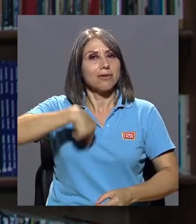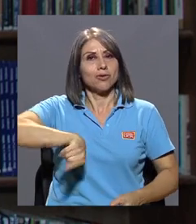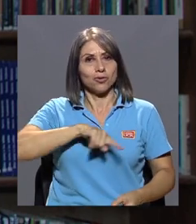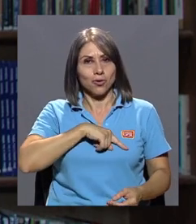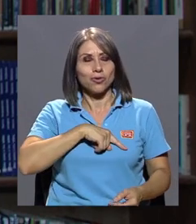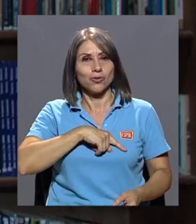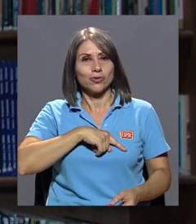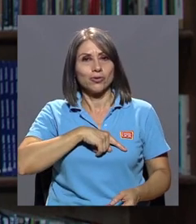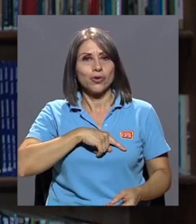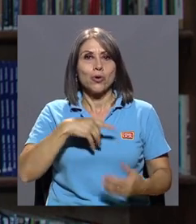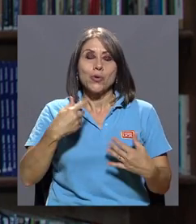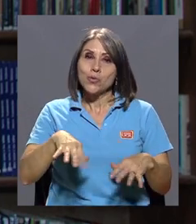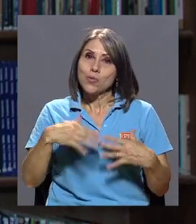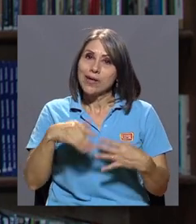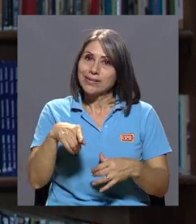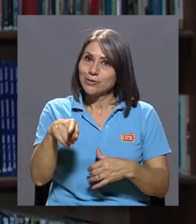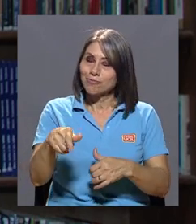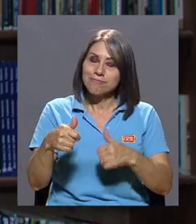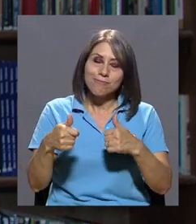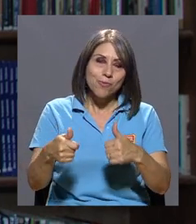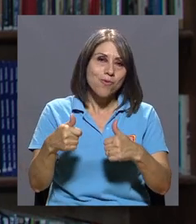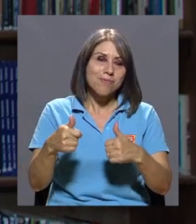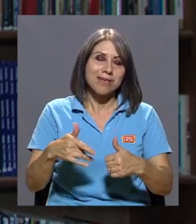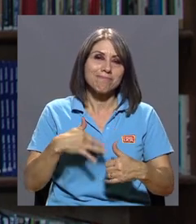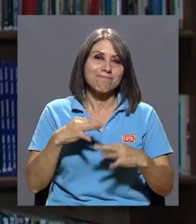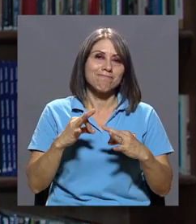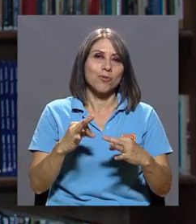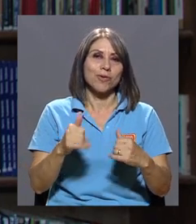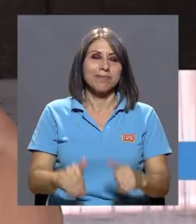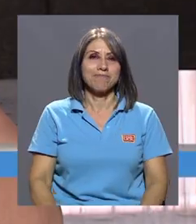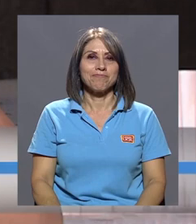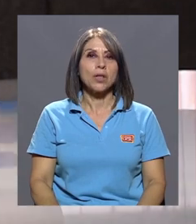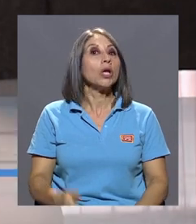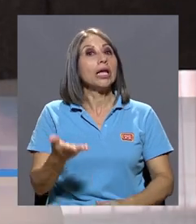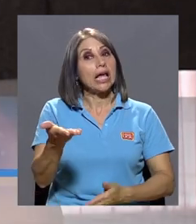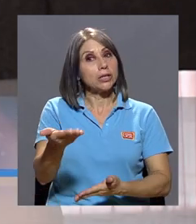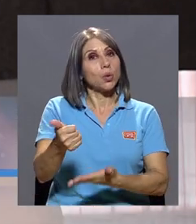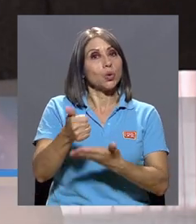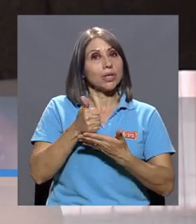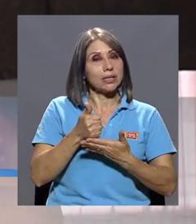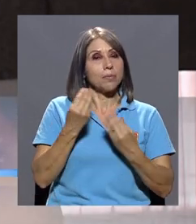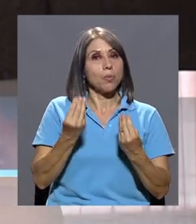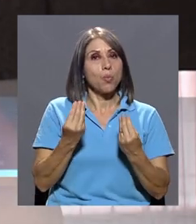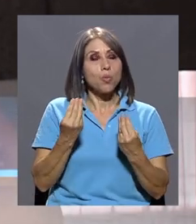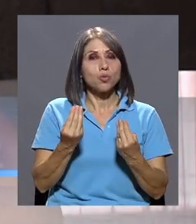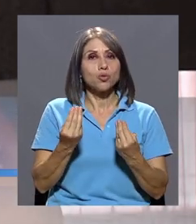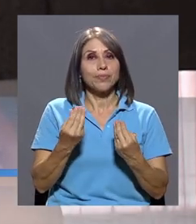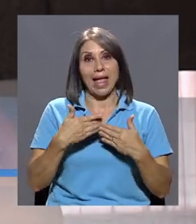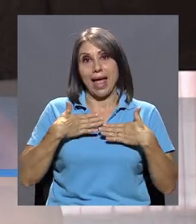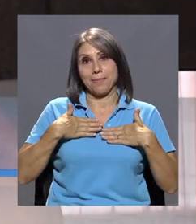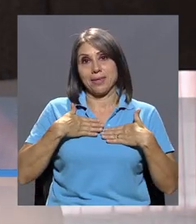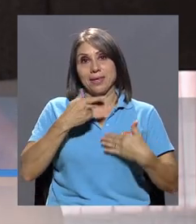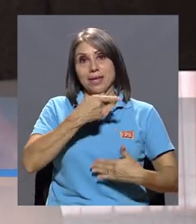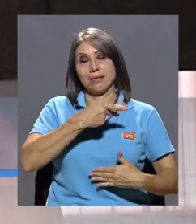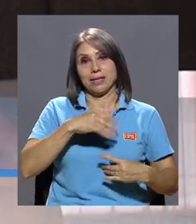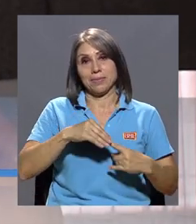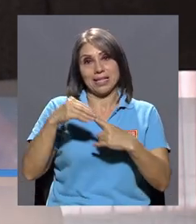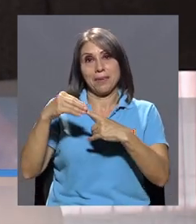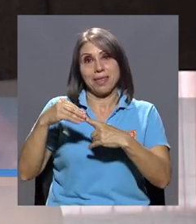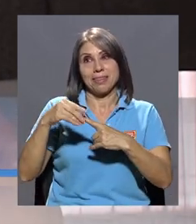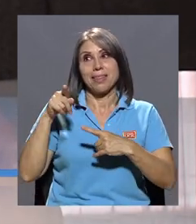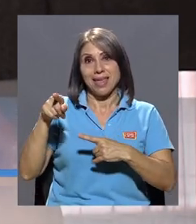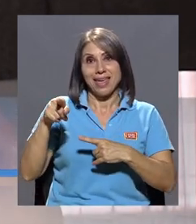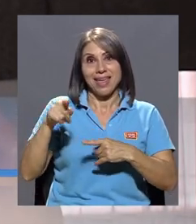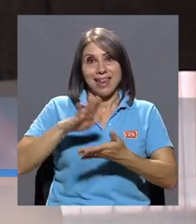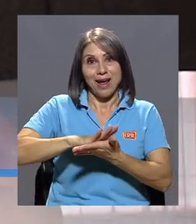nosotras. Y Viera nos ha venido muy, muy bien, muy bien. Nos ha servido mucho. A mí, especialmente en el área de